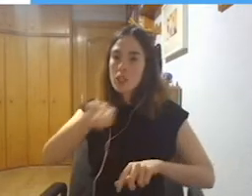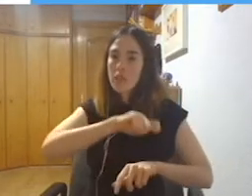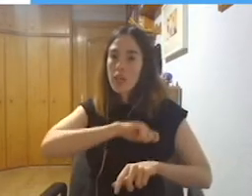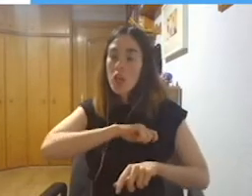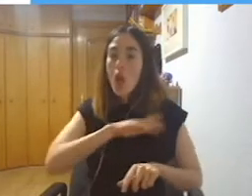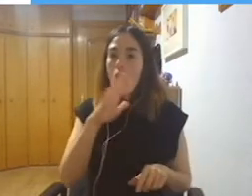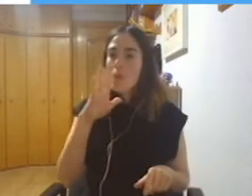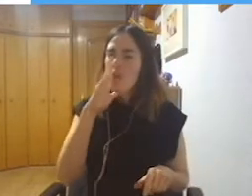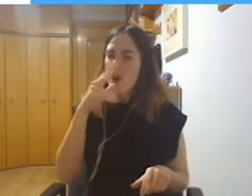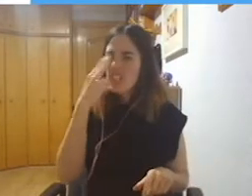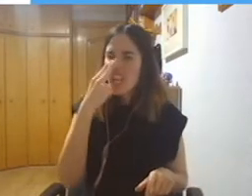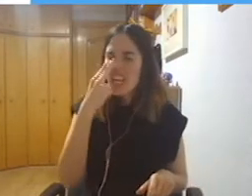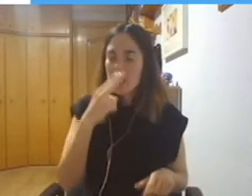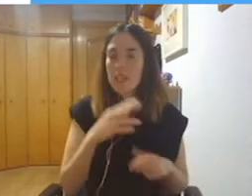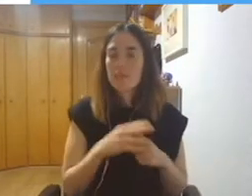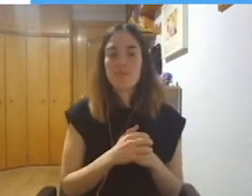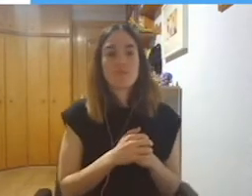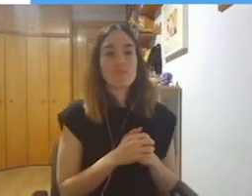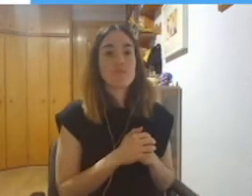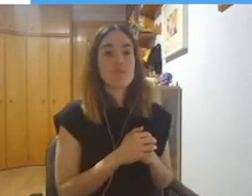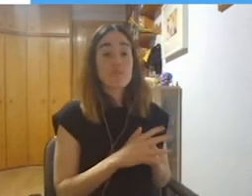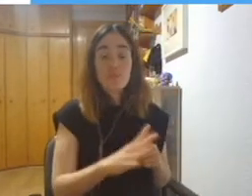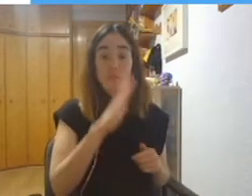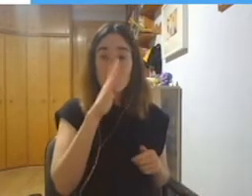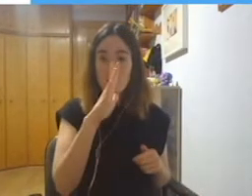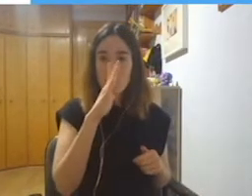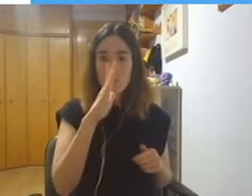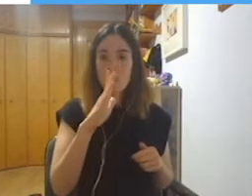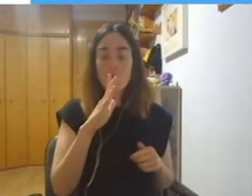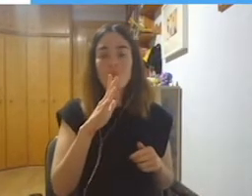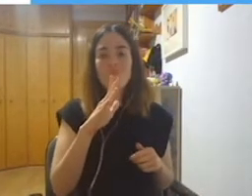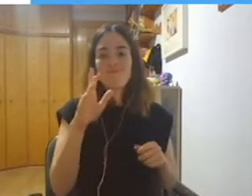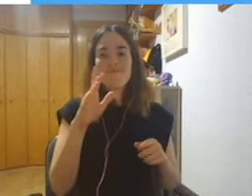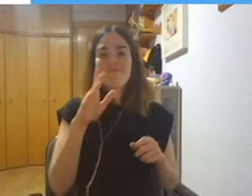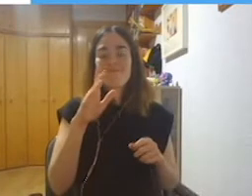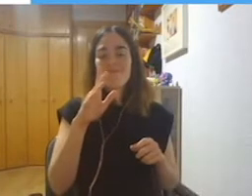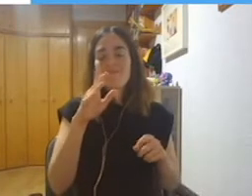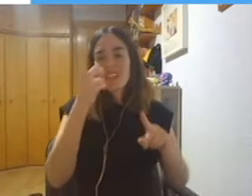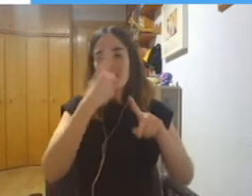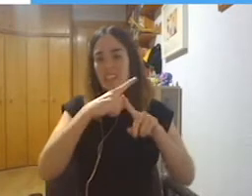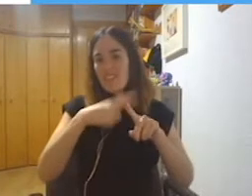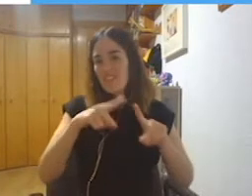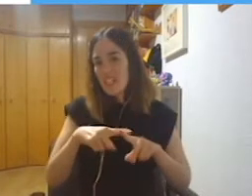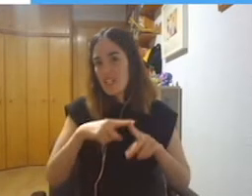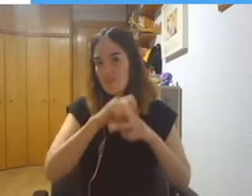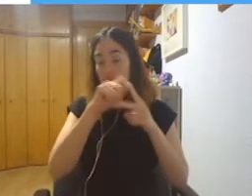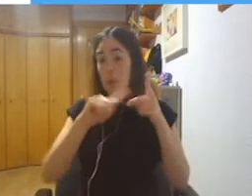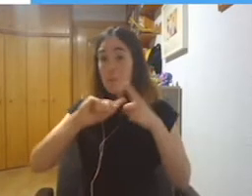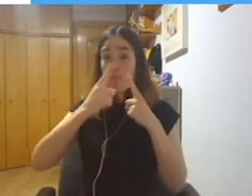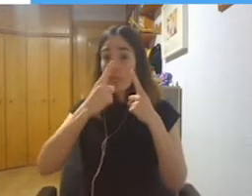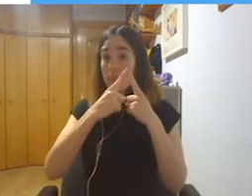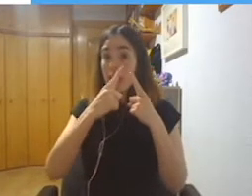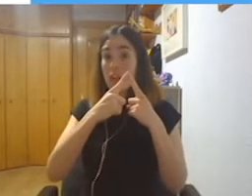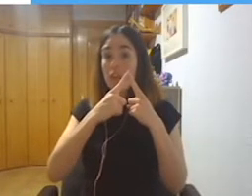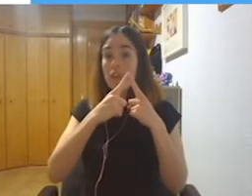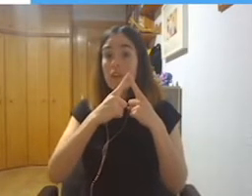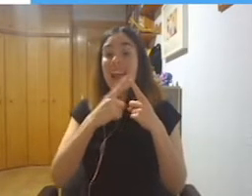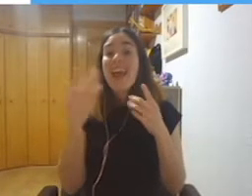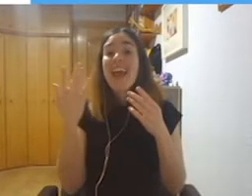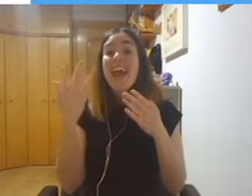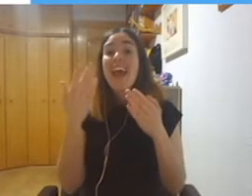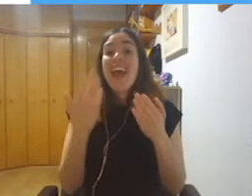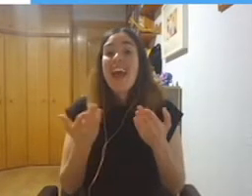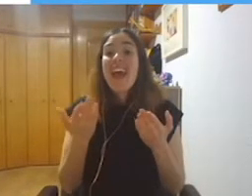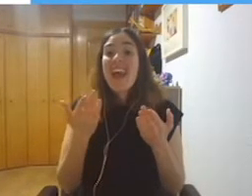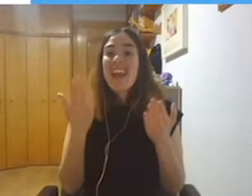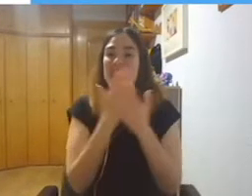¿Por qué nos interesa esto? Pues varias cuestiones. La primera, hemos visto que los estudios de género